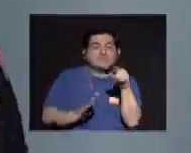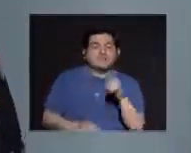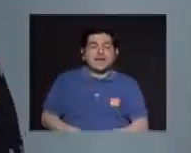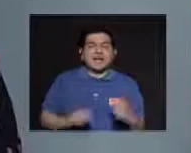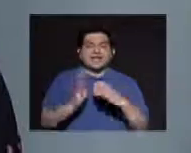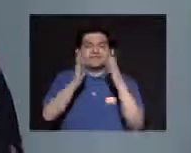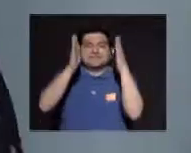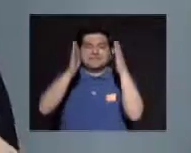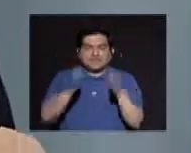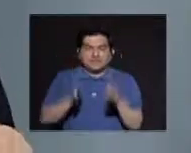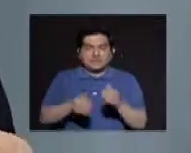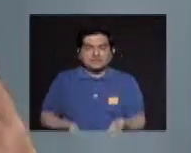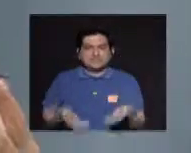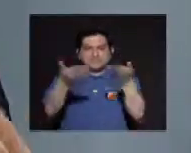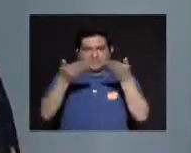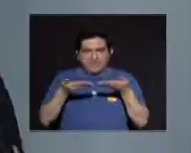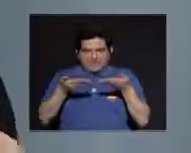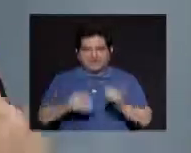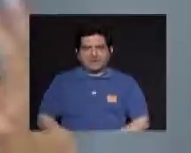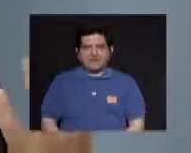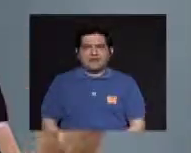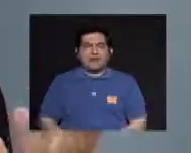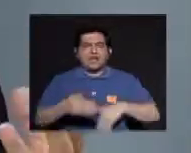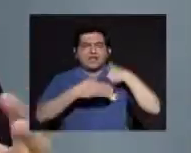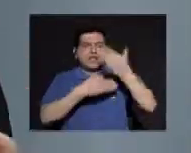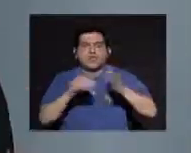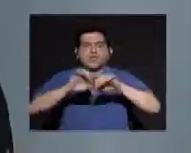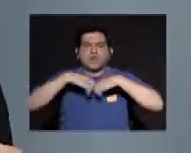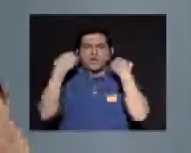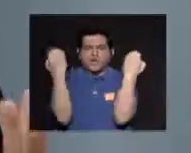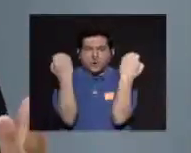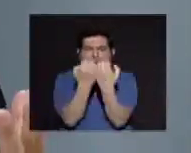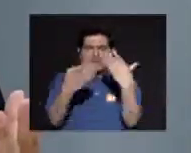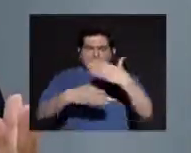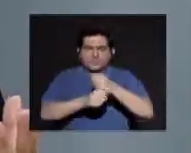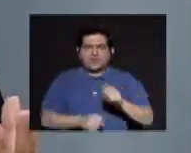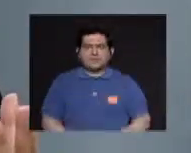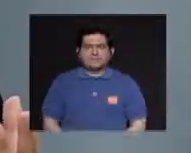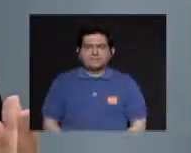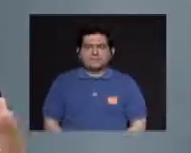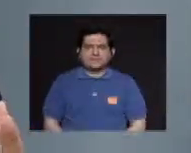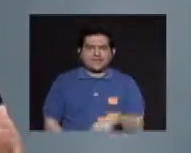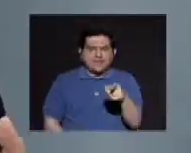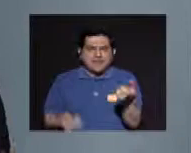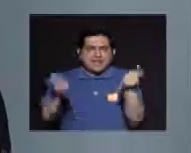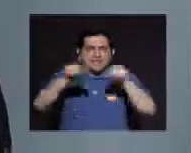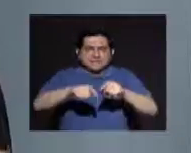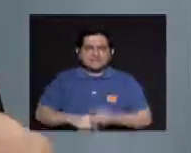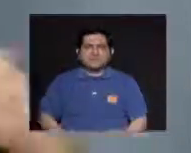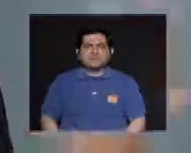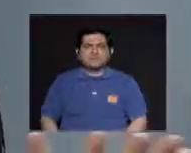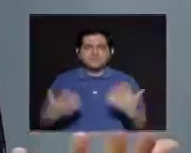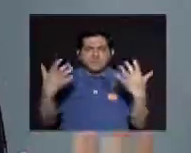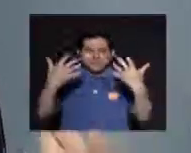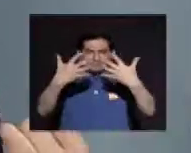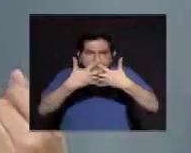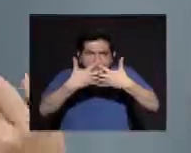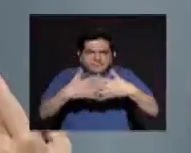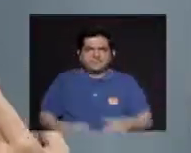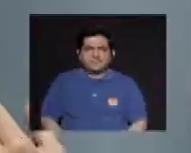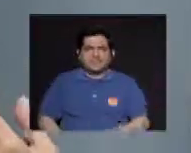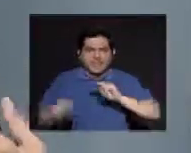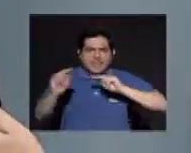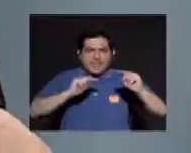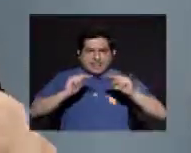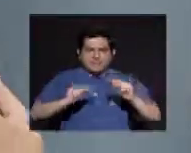a ese guión. Para después, digamos, yo hacer como un equipo con el guionista y armar un equipo,